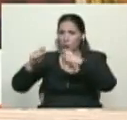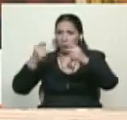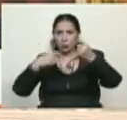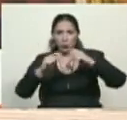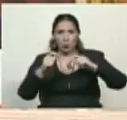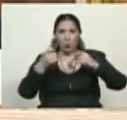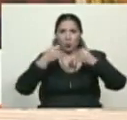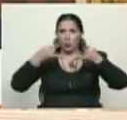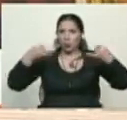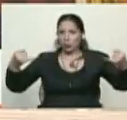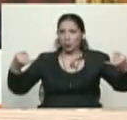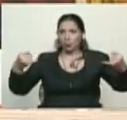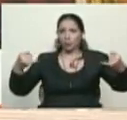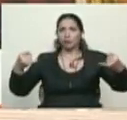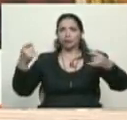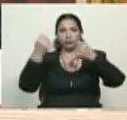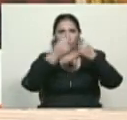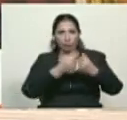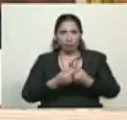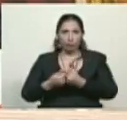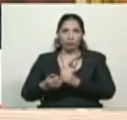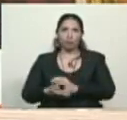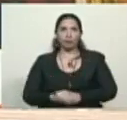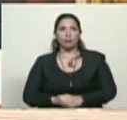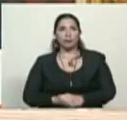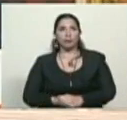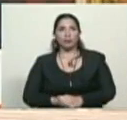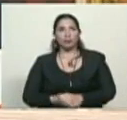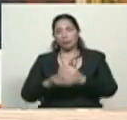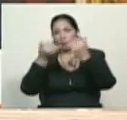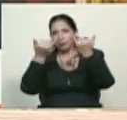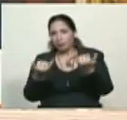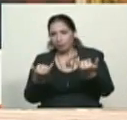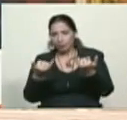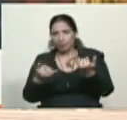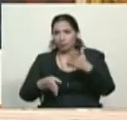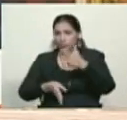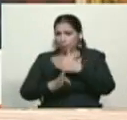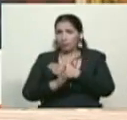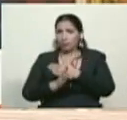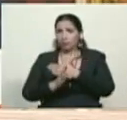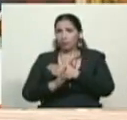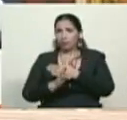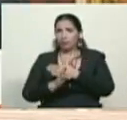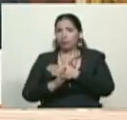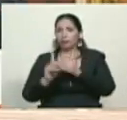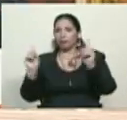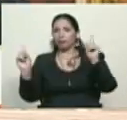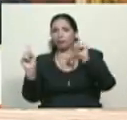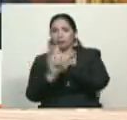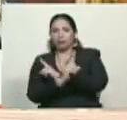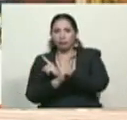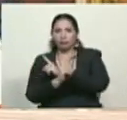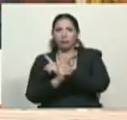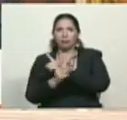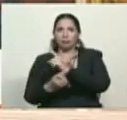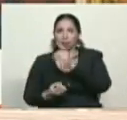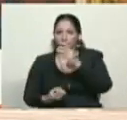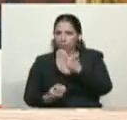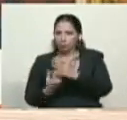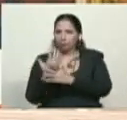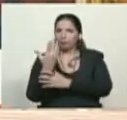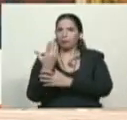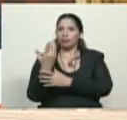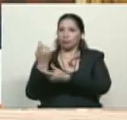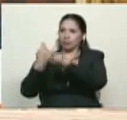sectores energéticos, con los sectores económicos. Ahora es que vamos a buscar un florecimiento de las relaciones con los Estados Unidos. Los